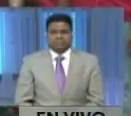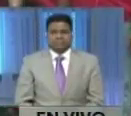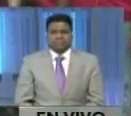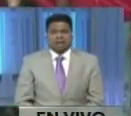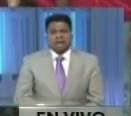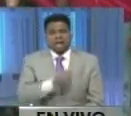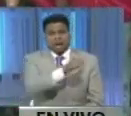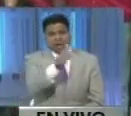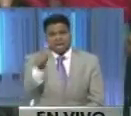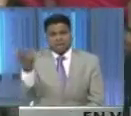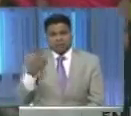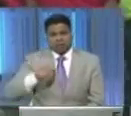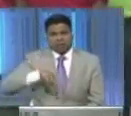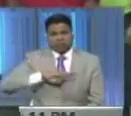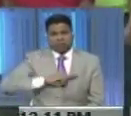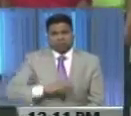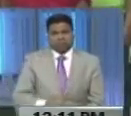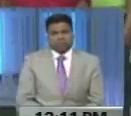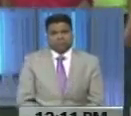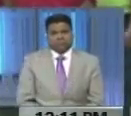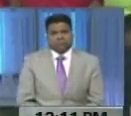Cada uno de nosotros,